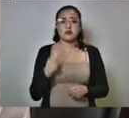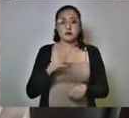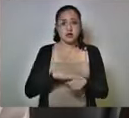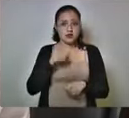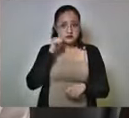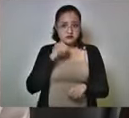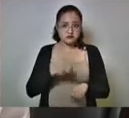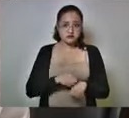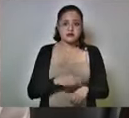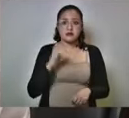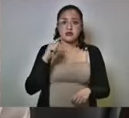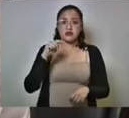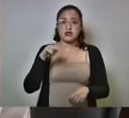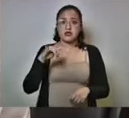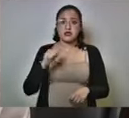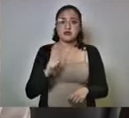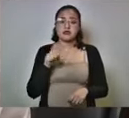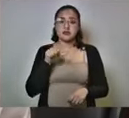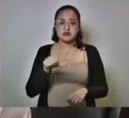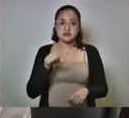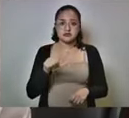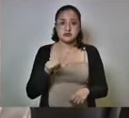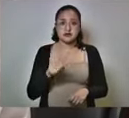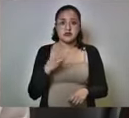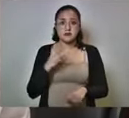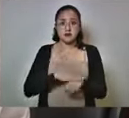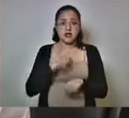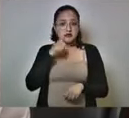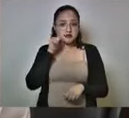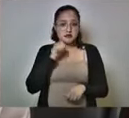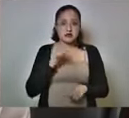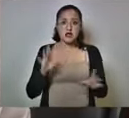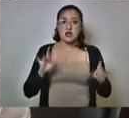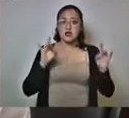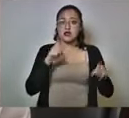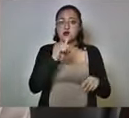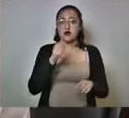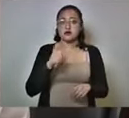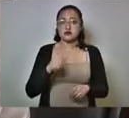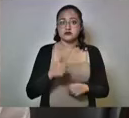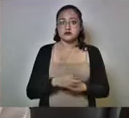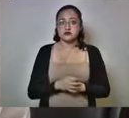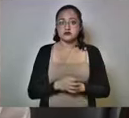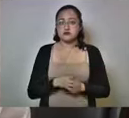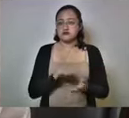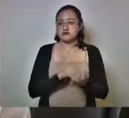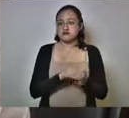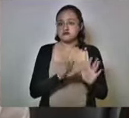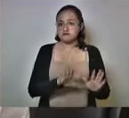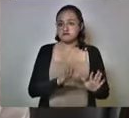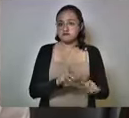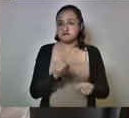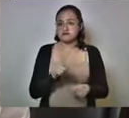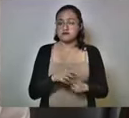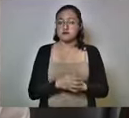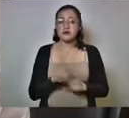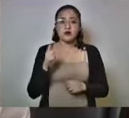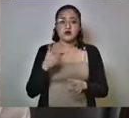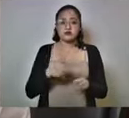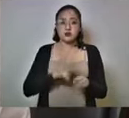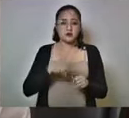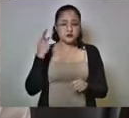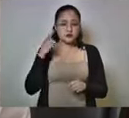ayer. El Betania 16, 3 más que ayer. El Ángeles 11, manteniéndose. El